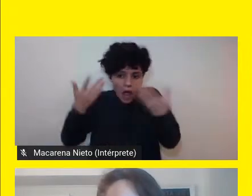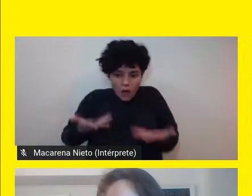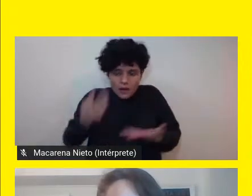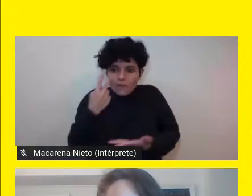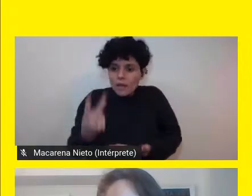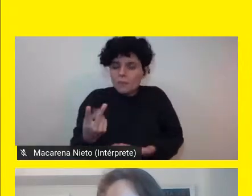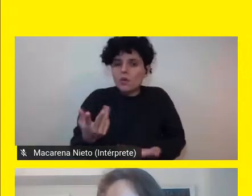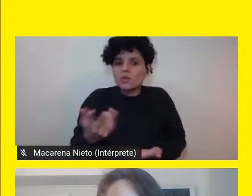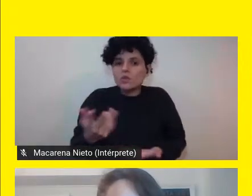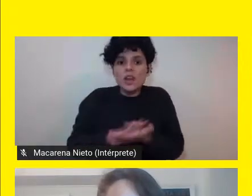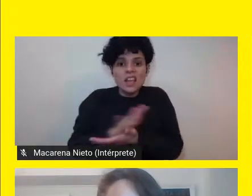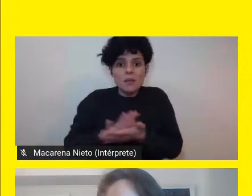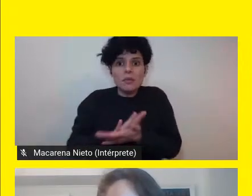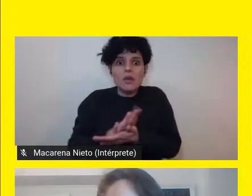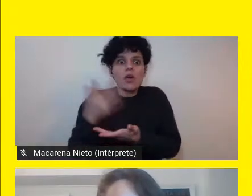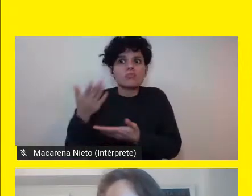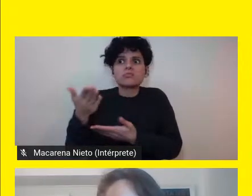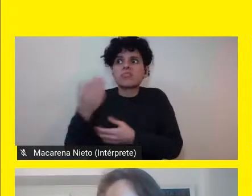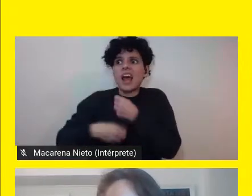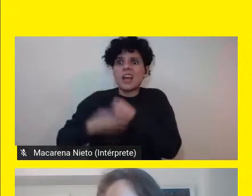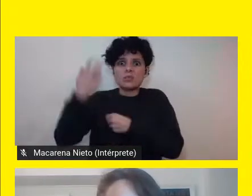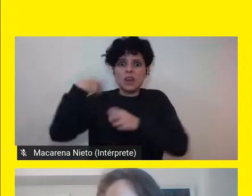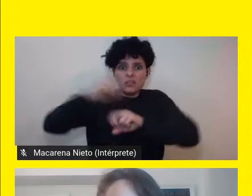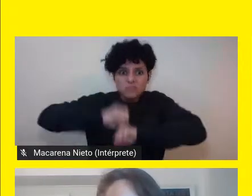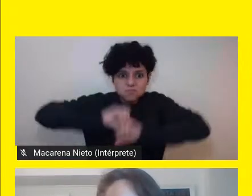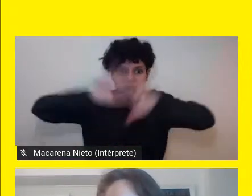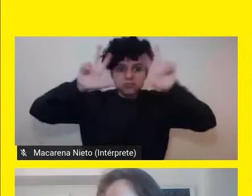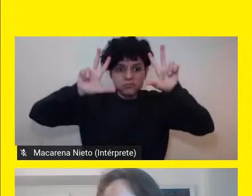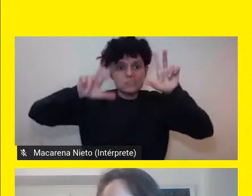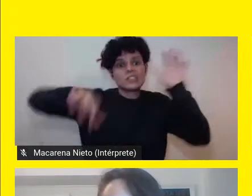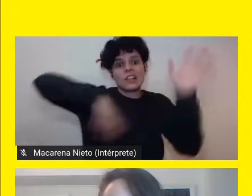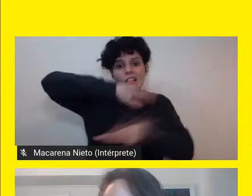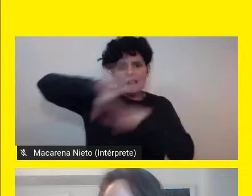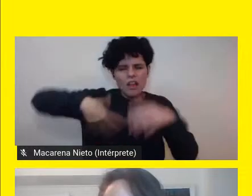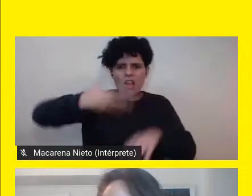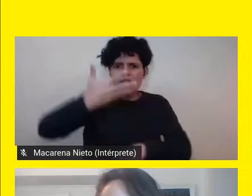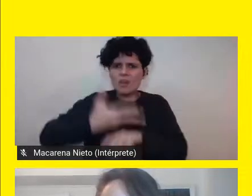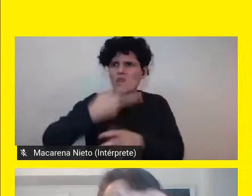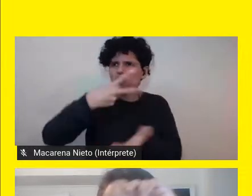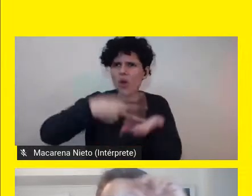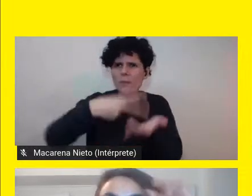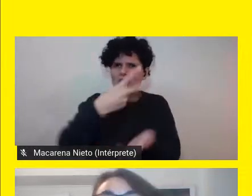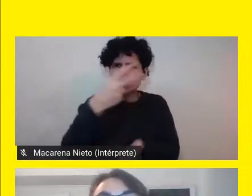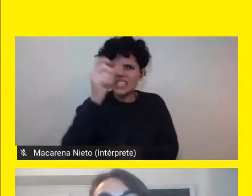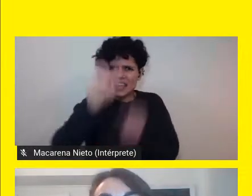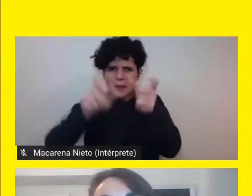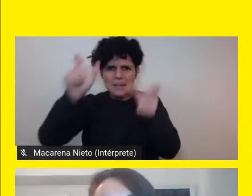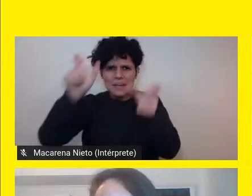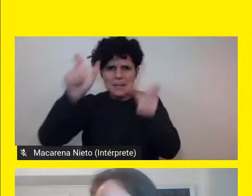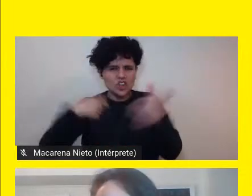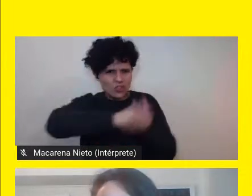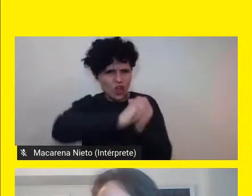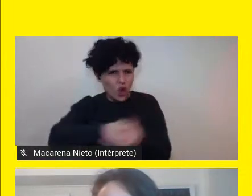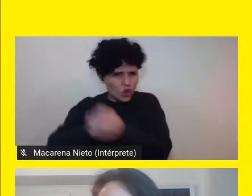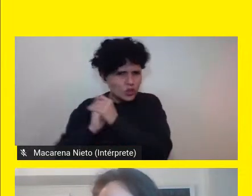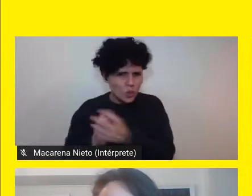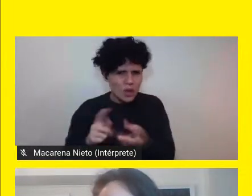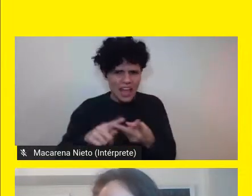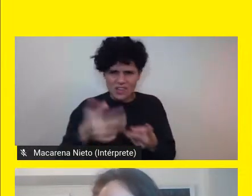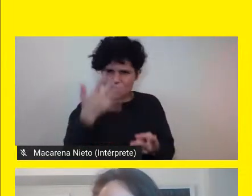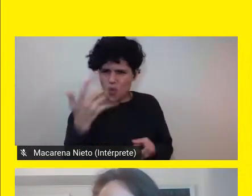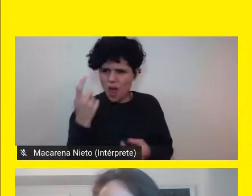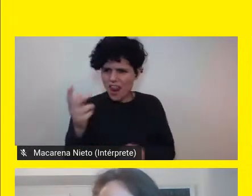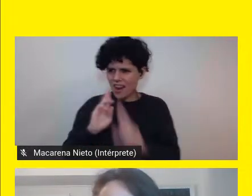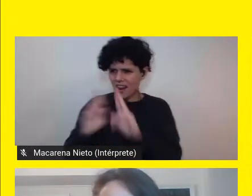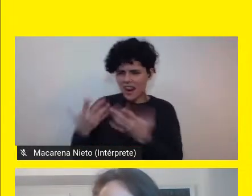vimos en el estallido social casos terribles. Hubieron más de 2.200 personas que sufrieron tortura y tratos crueles.